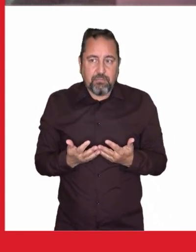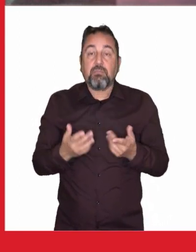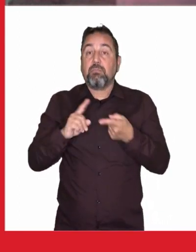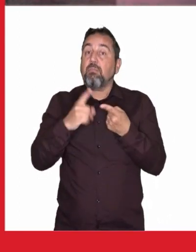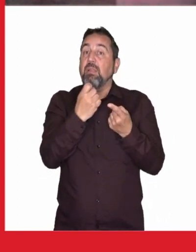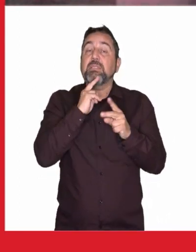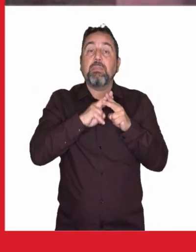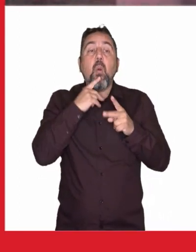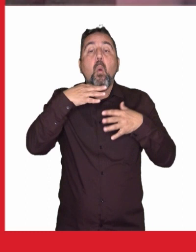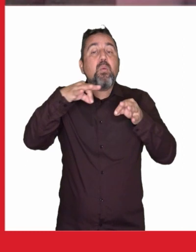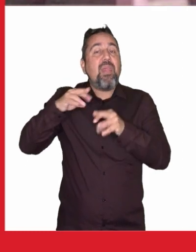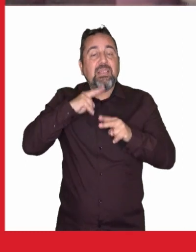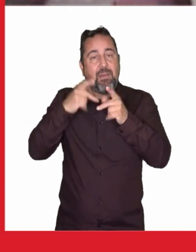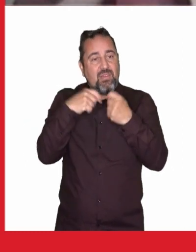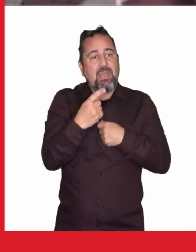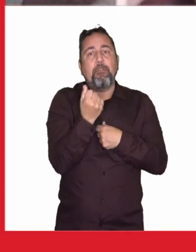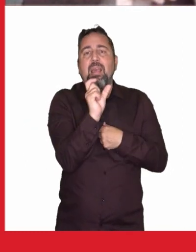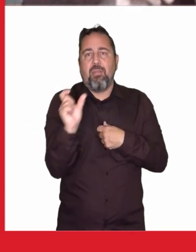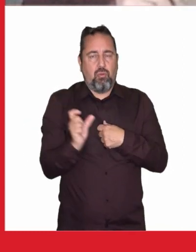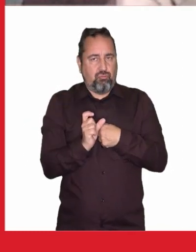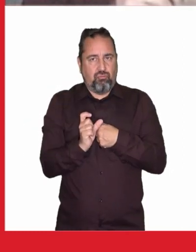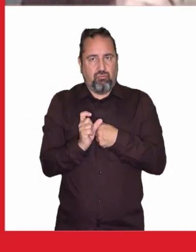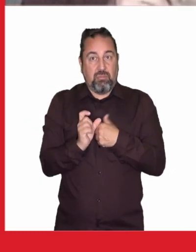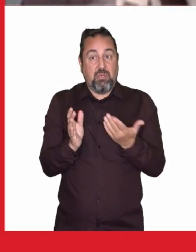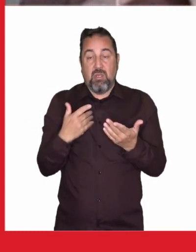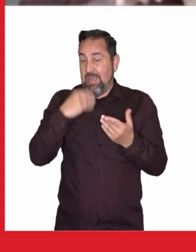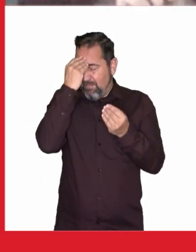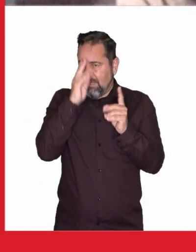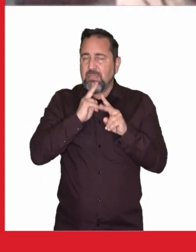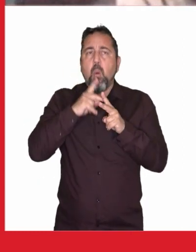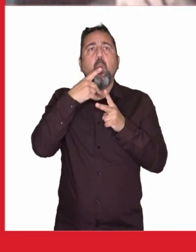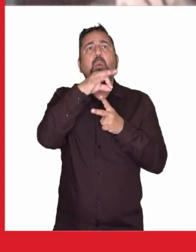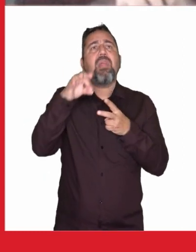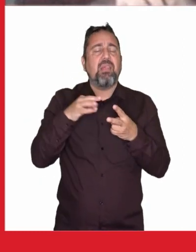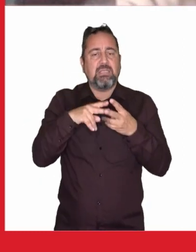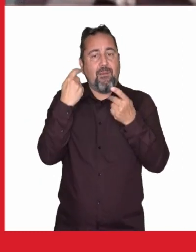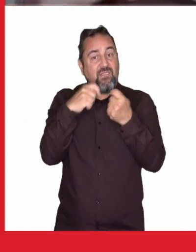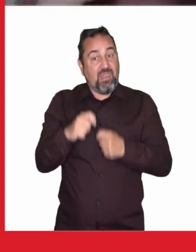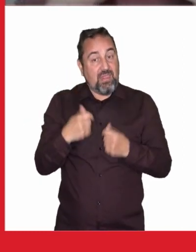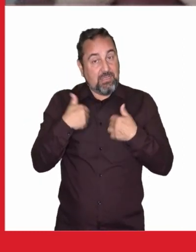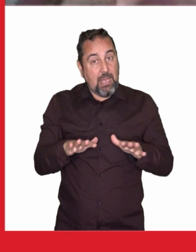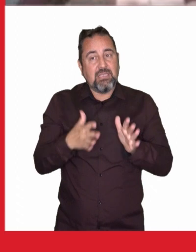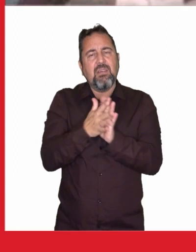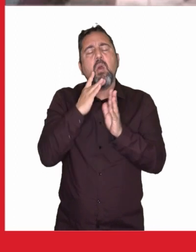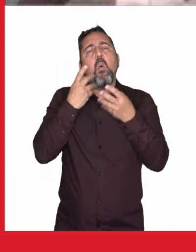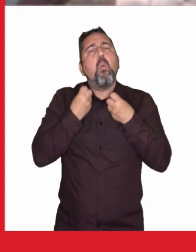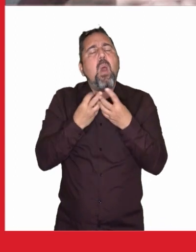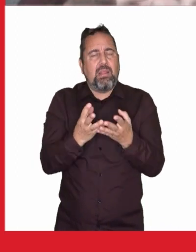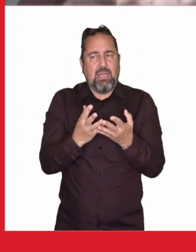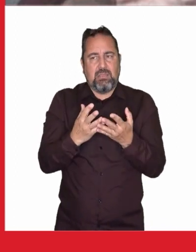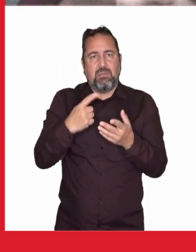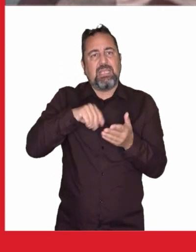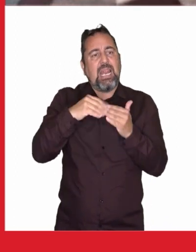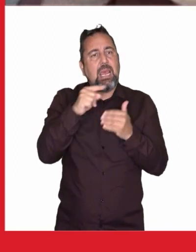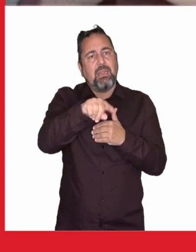ingresos. ¿Eso qué requiere? Requiere hablar de unidades vendidas y de precio por unidad. Cuando pensamos en unidades